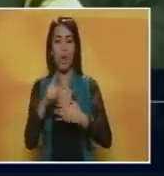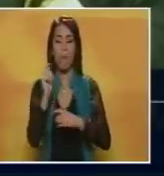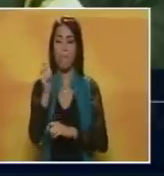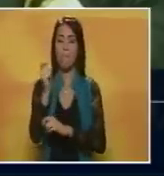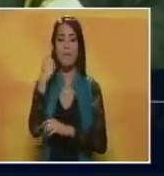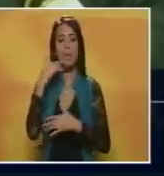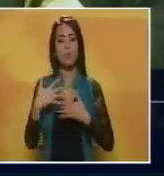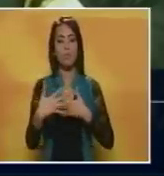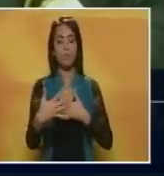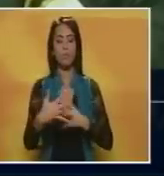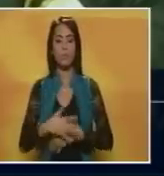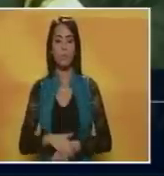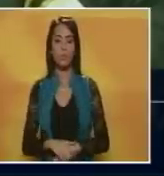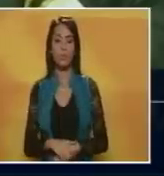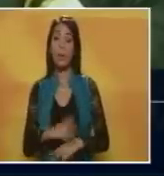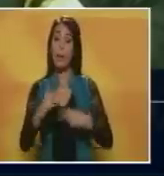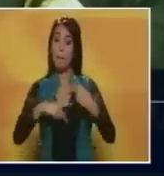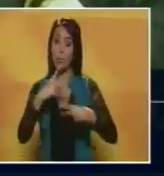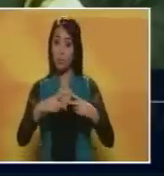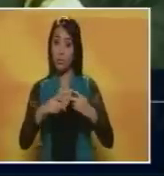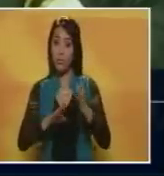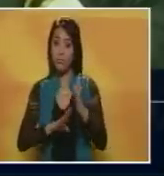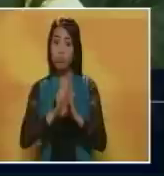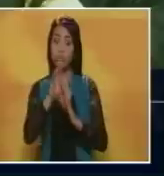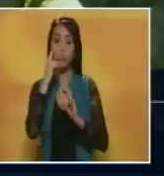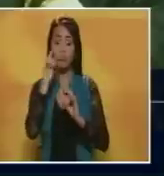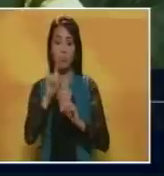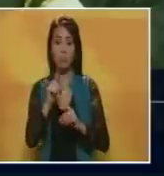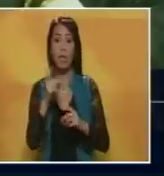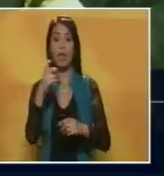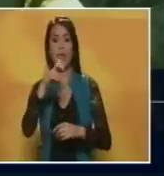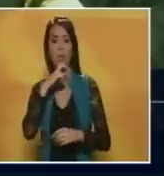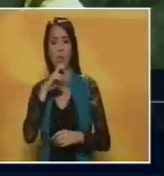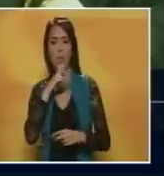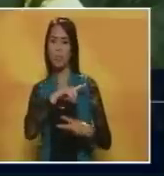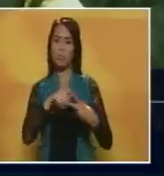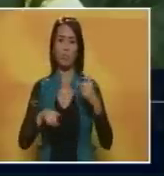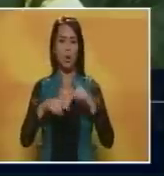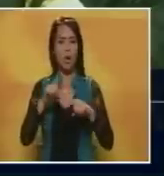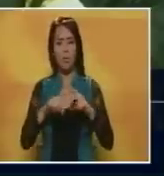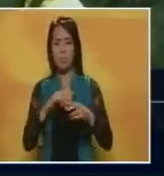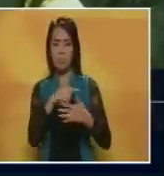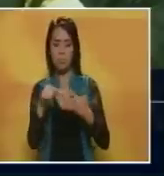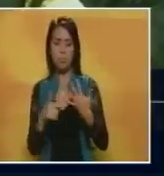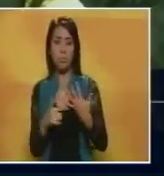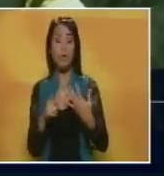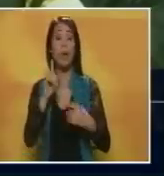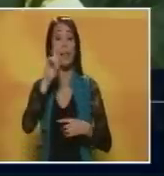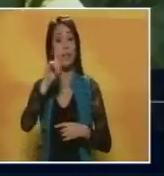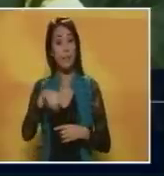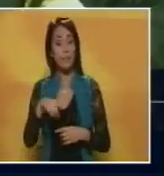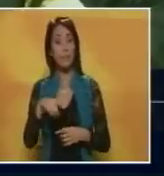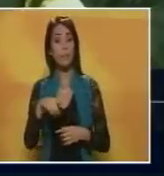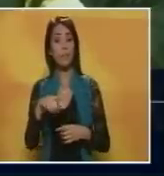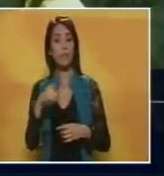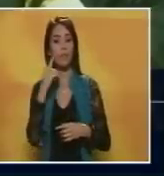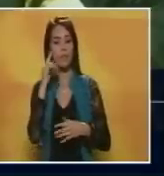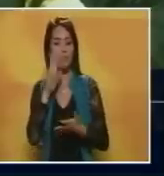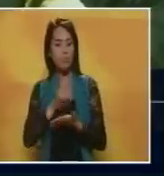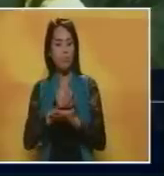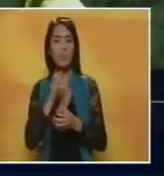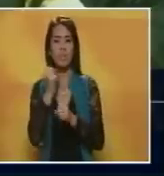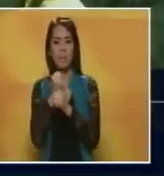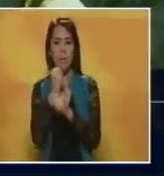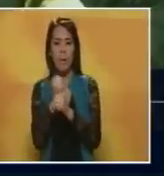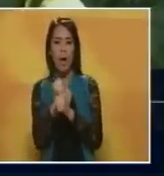adelante no sólo debemos la producción de oro de coltán de diamantes sino que el clima de trabajo y